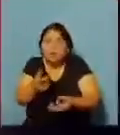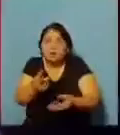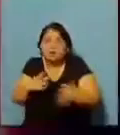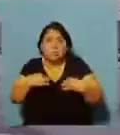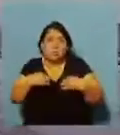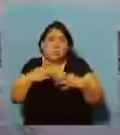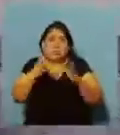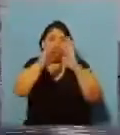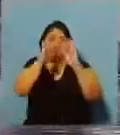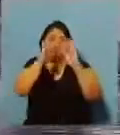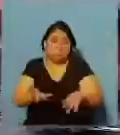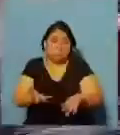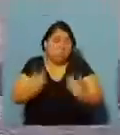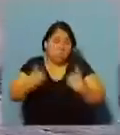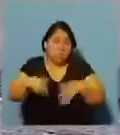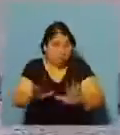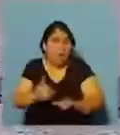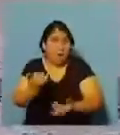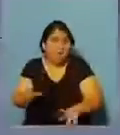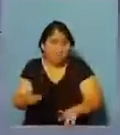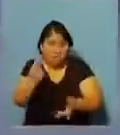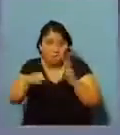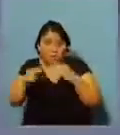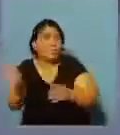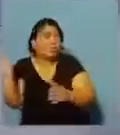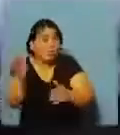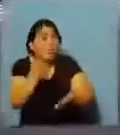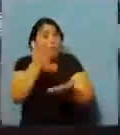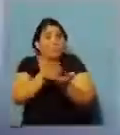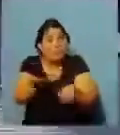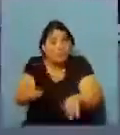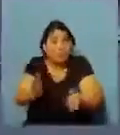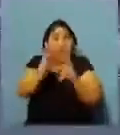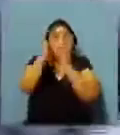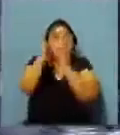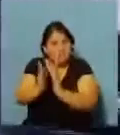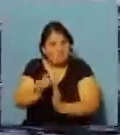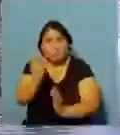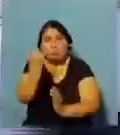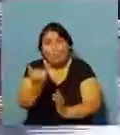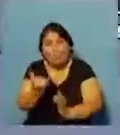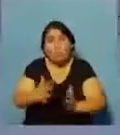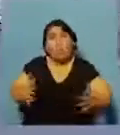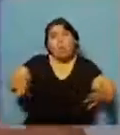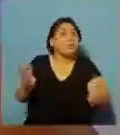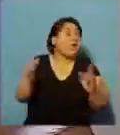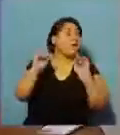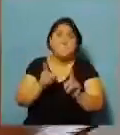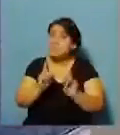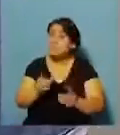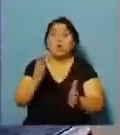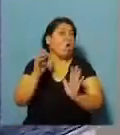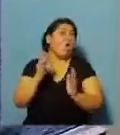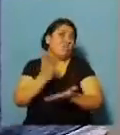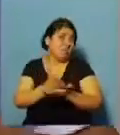digamos, normales. Para nosotros es un derecho, una persona flaca, una persona gorda, es lo mismo, tiene los mismos derechos. Ahora,